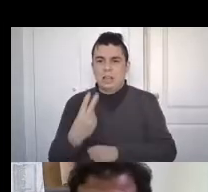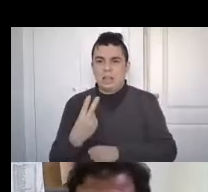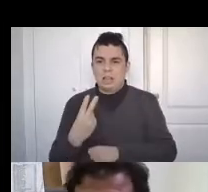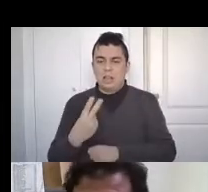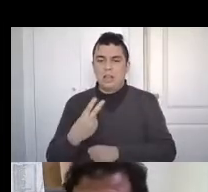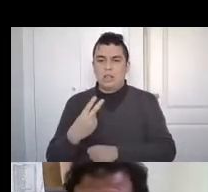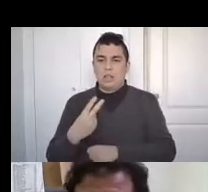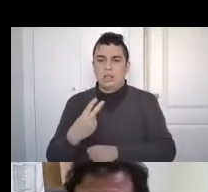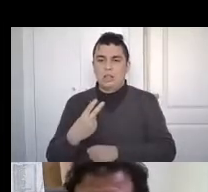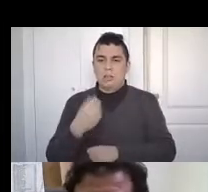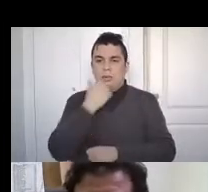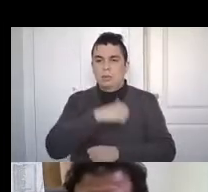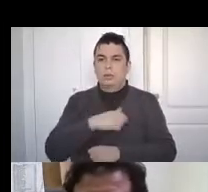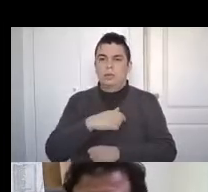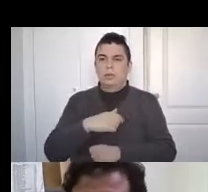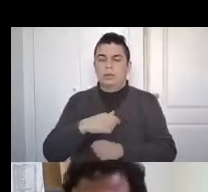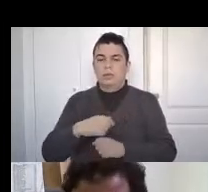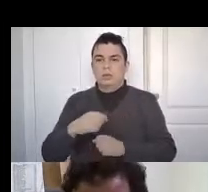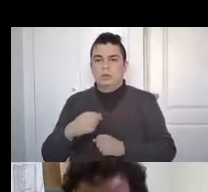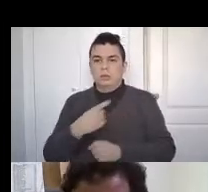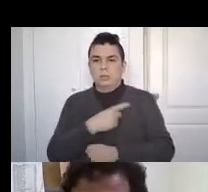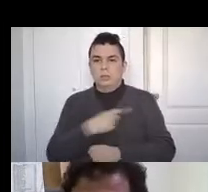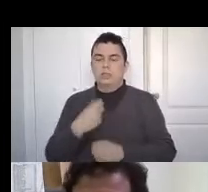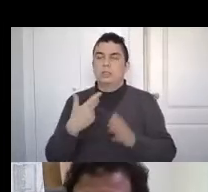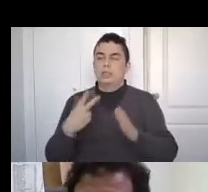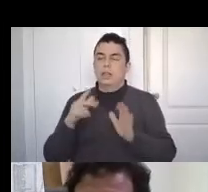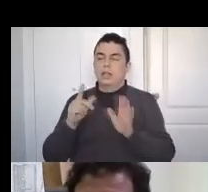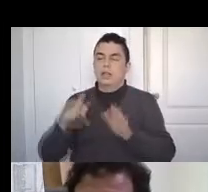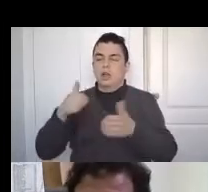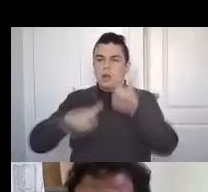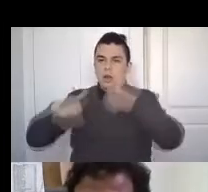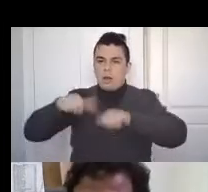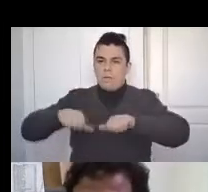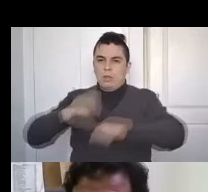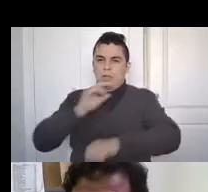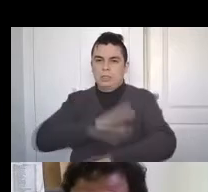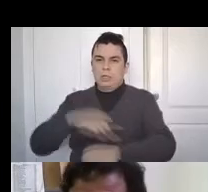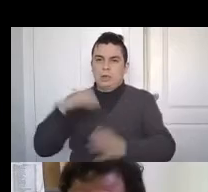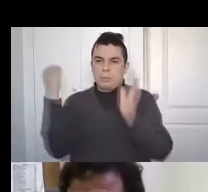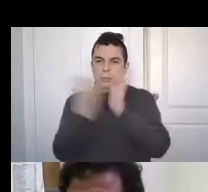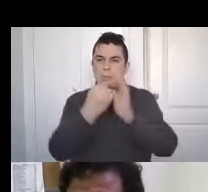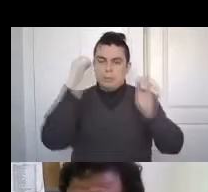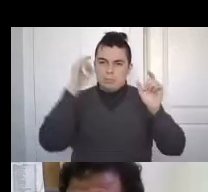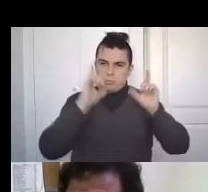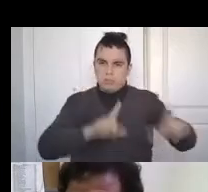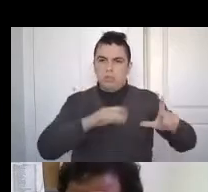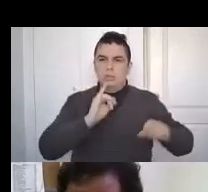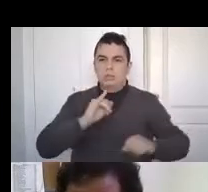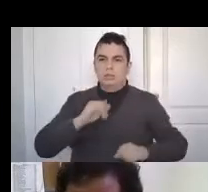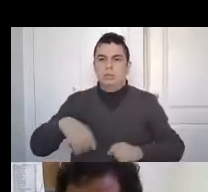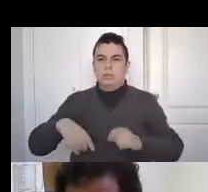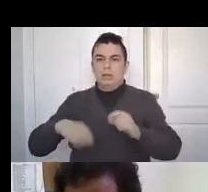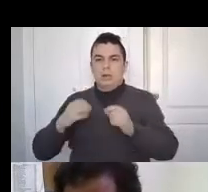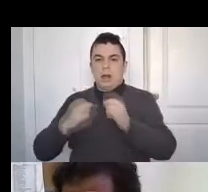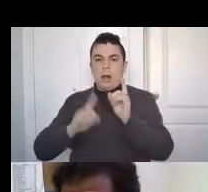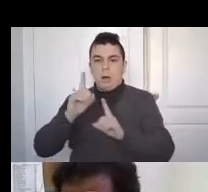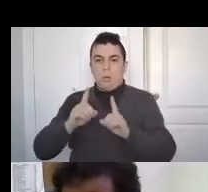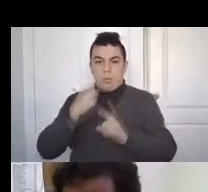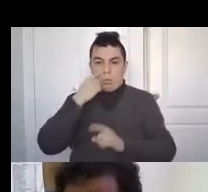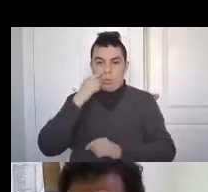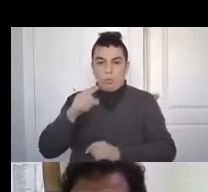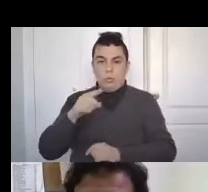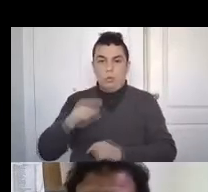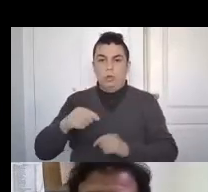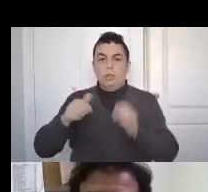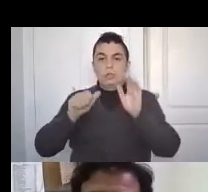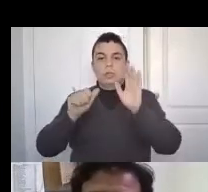públicos, 84 privados y 19 universitarios. ¿Por qué es importante esto? Esto es información que ustedes pueden encontrar en la página del Instituto de Salud